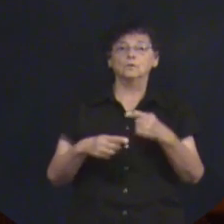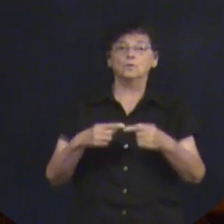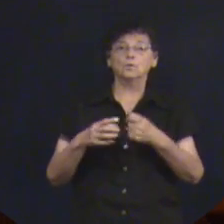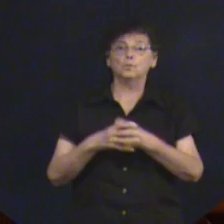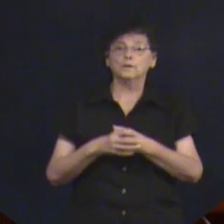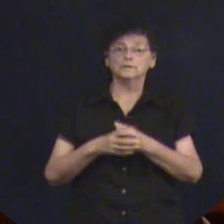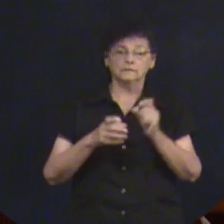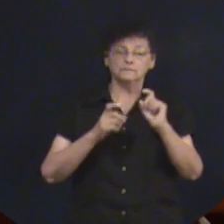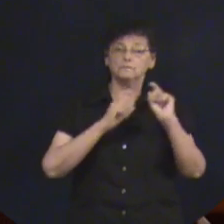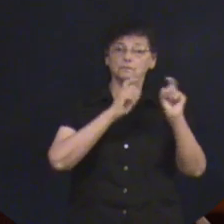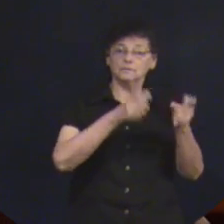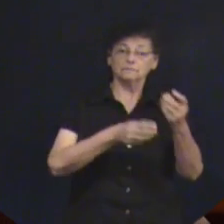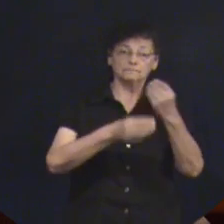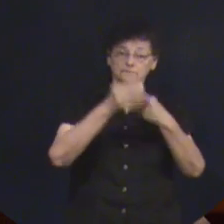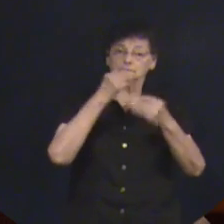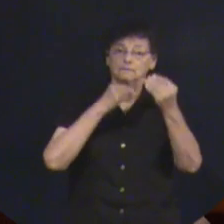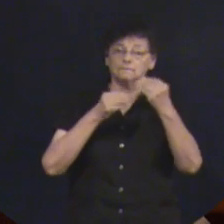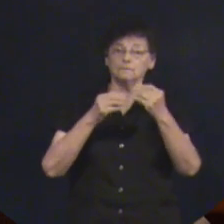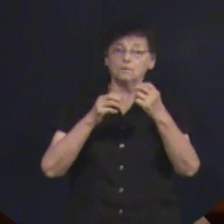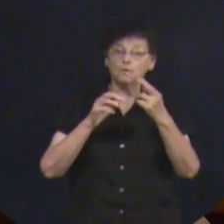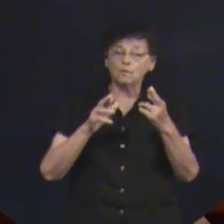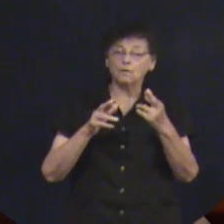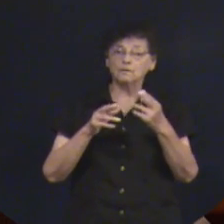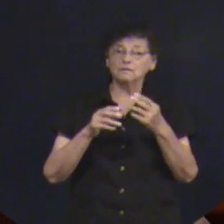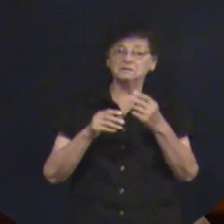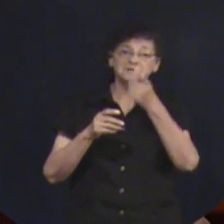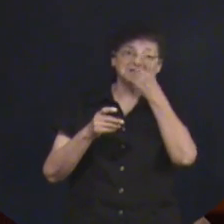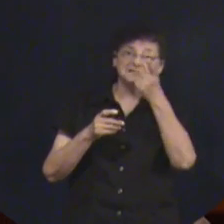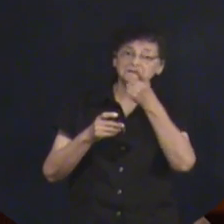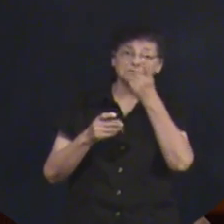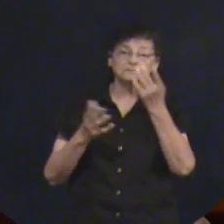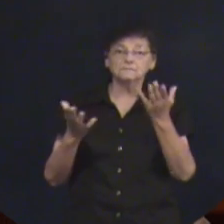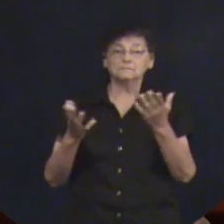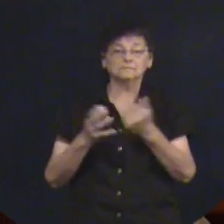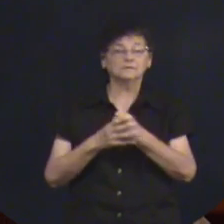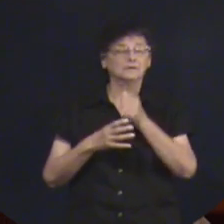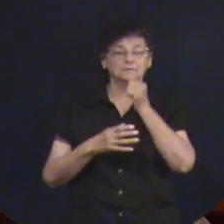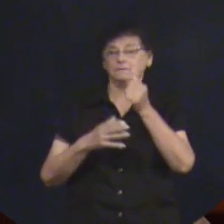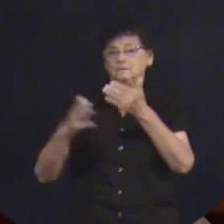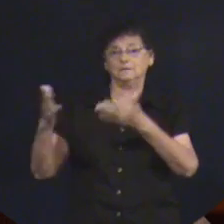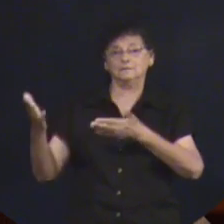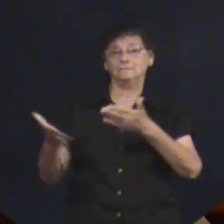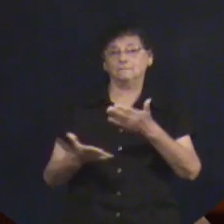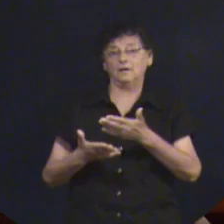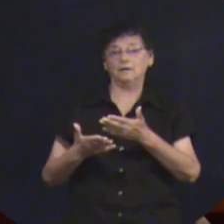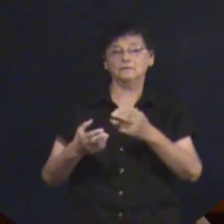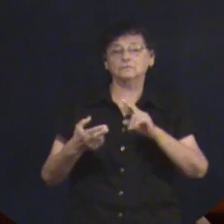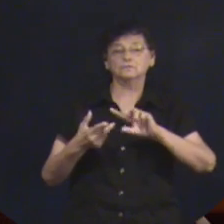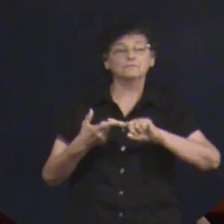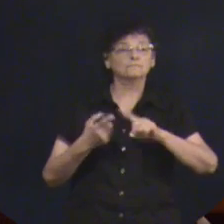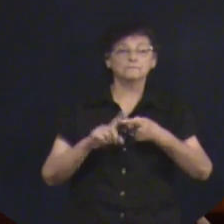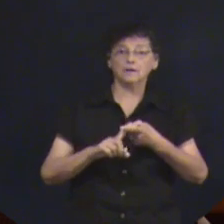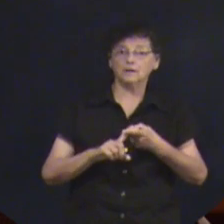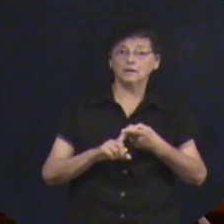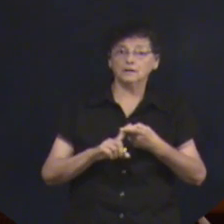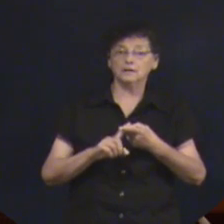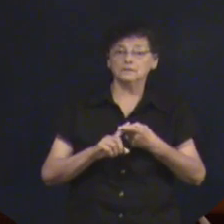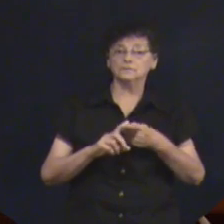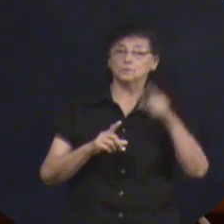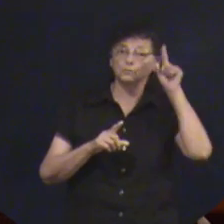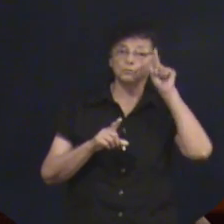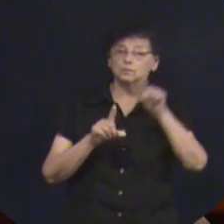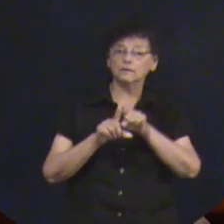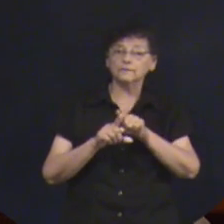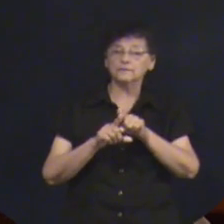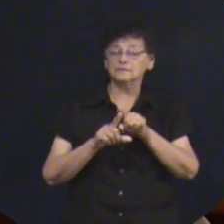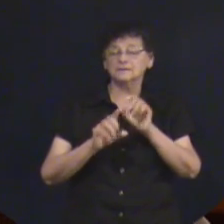cuando des una comida o una cena, no invites a tus amigos, ni a tus